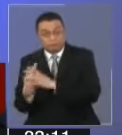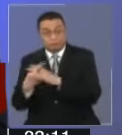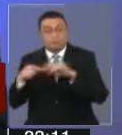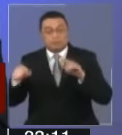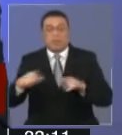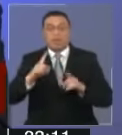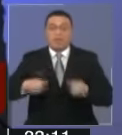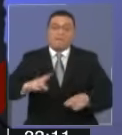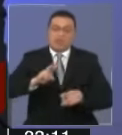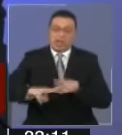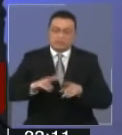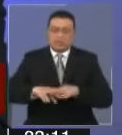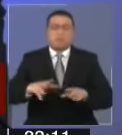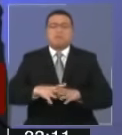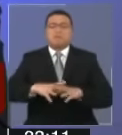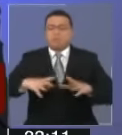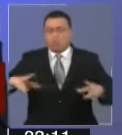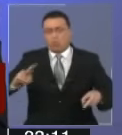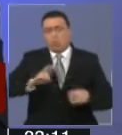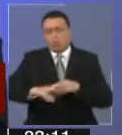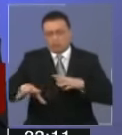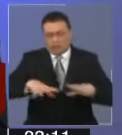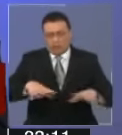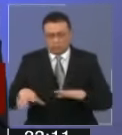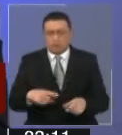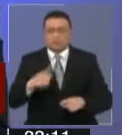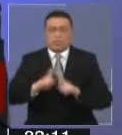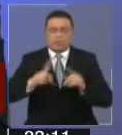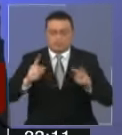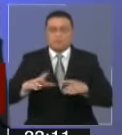que hacer mucho más que gestionar un par de recursos y mucho más de lo que se está haciendo hoy día.